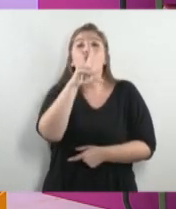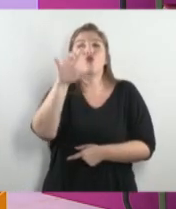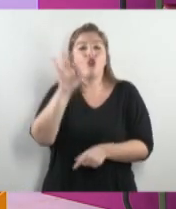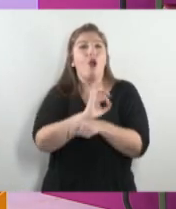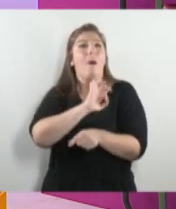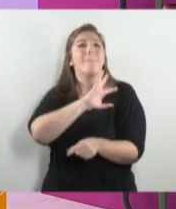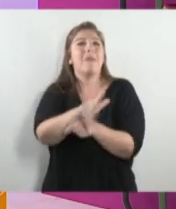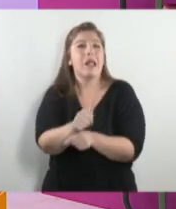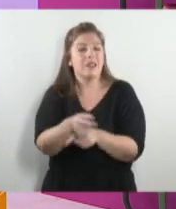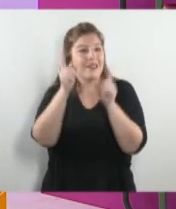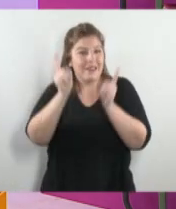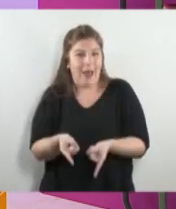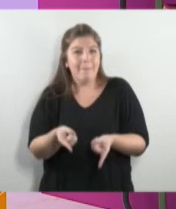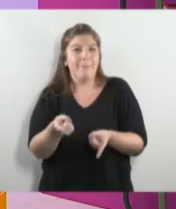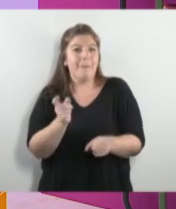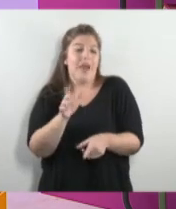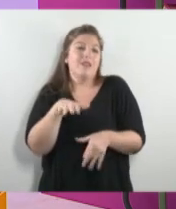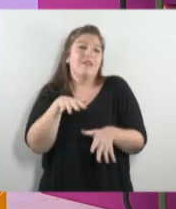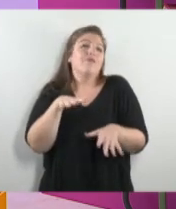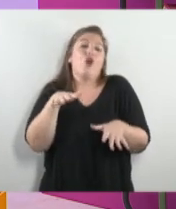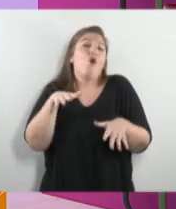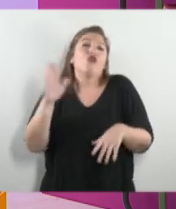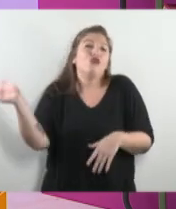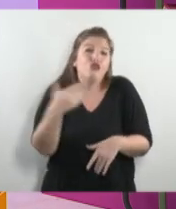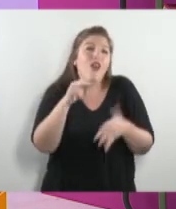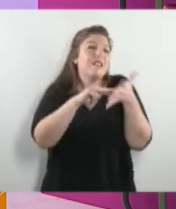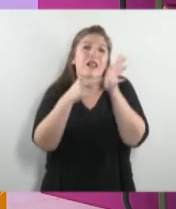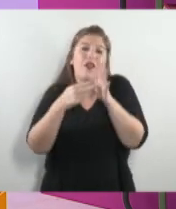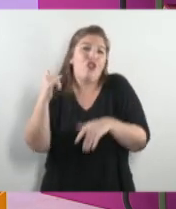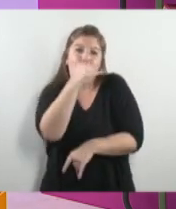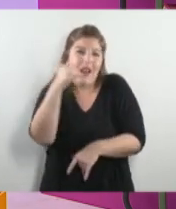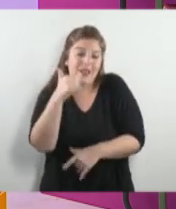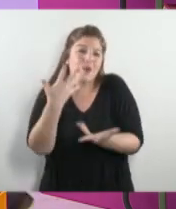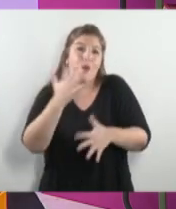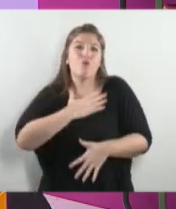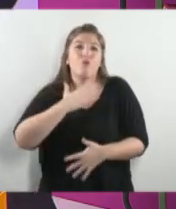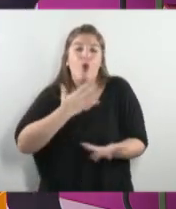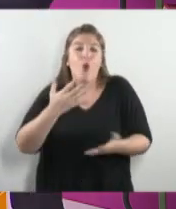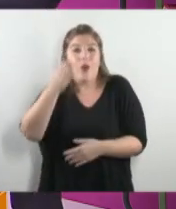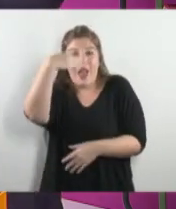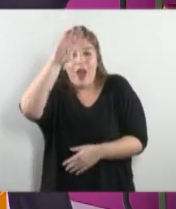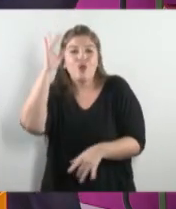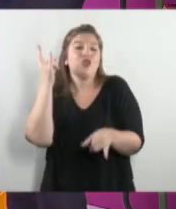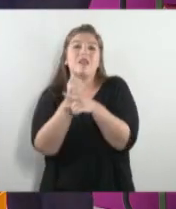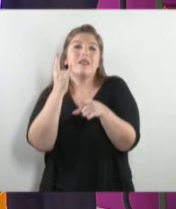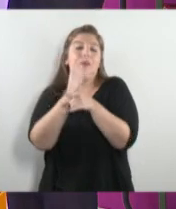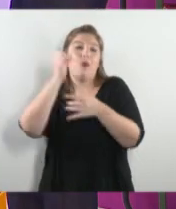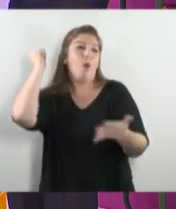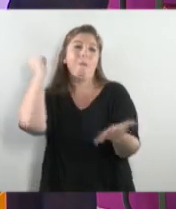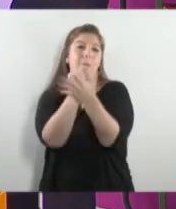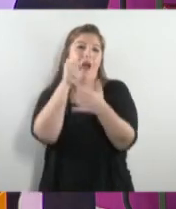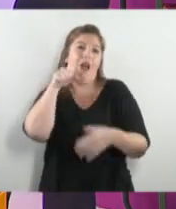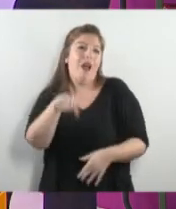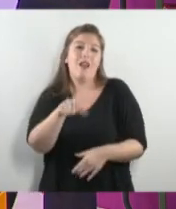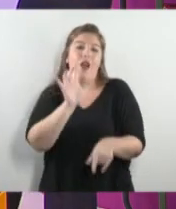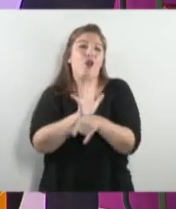también, digamos, va a tener esa connotación negativa. Así que, pobrecito el gaucho, está siempre marcado, estigmatizado como